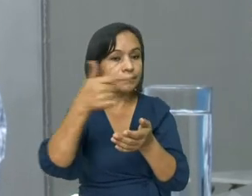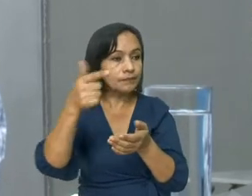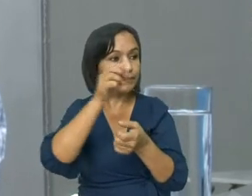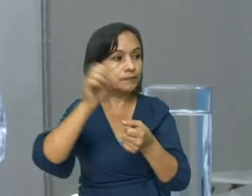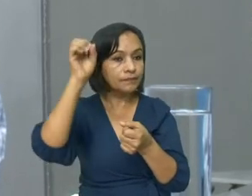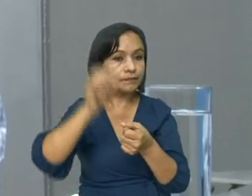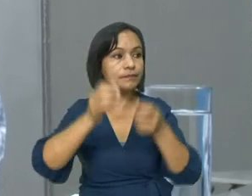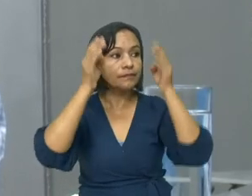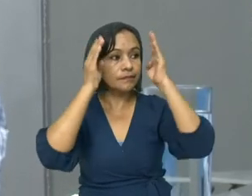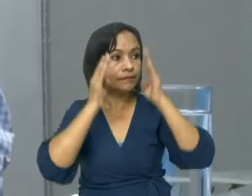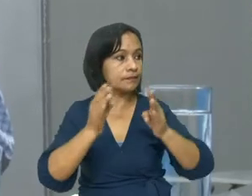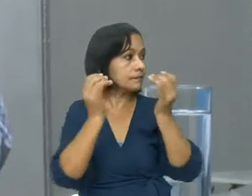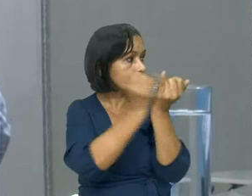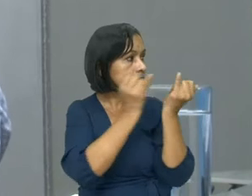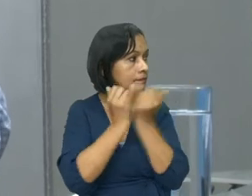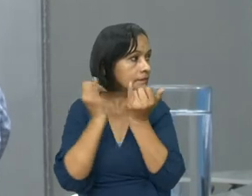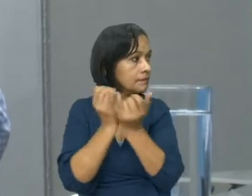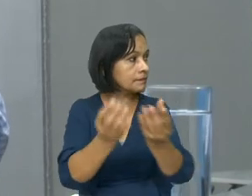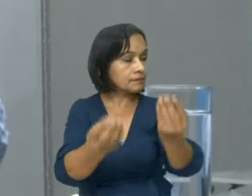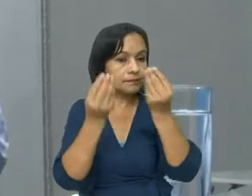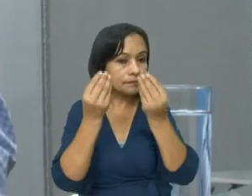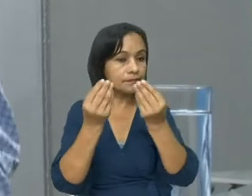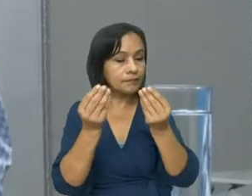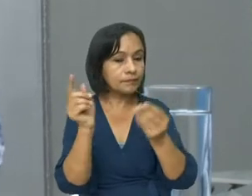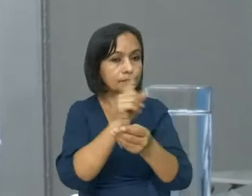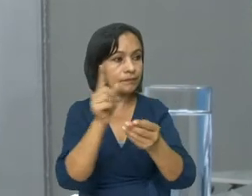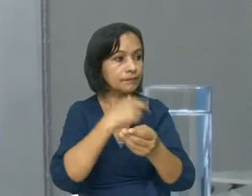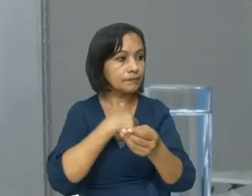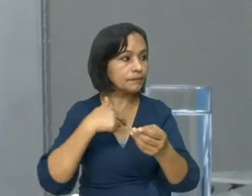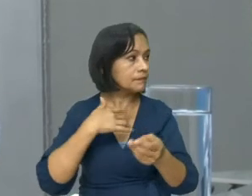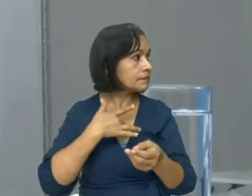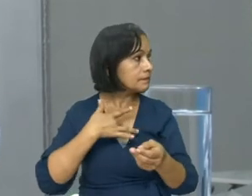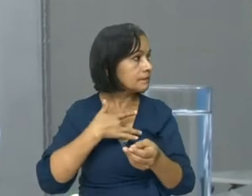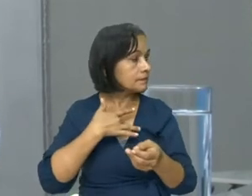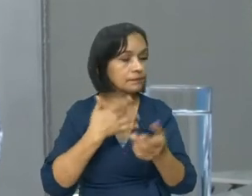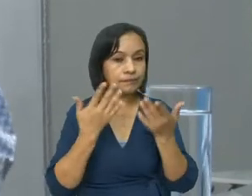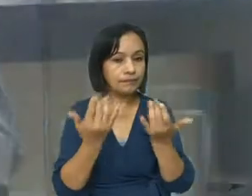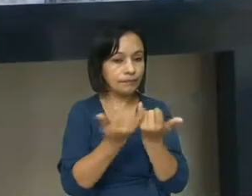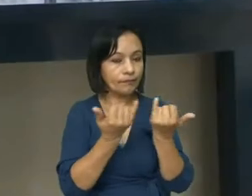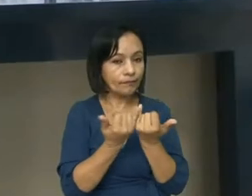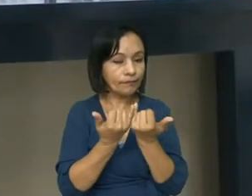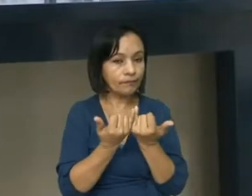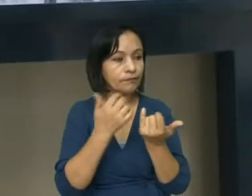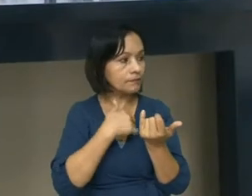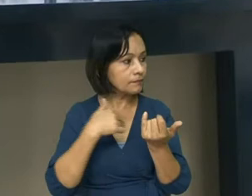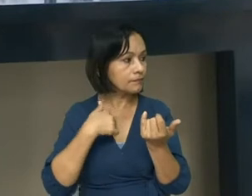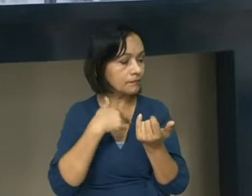67% de cobertura. Es decir, okay. A veces no es mucho lo que se avanza porque se requiere de bastante recursos, pero lo estamos